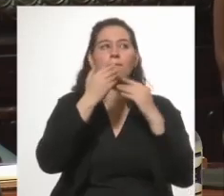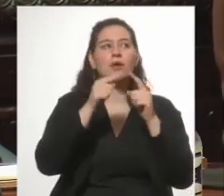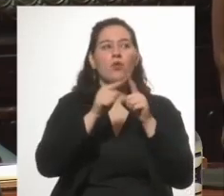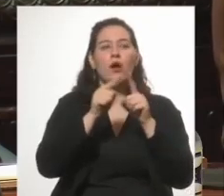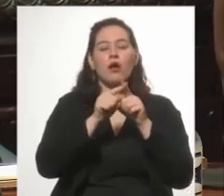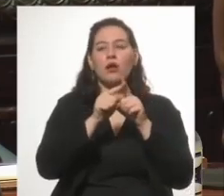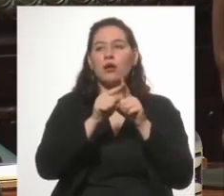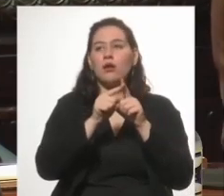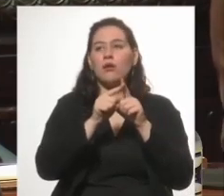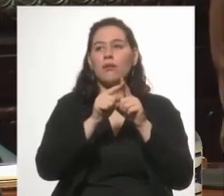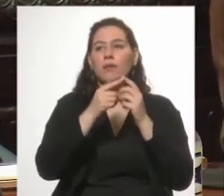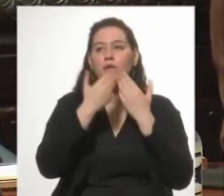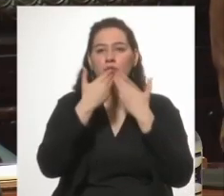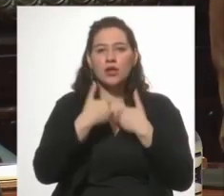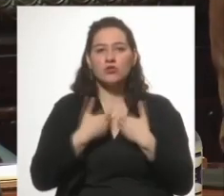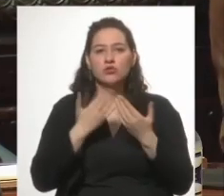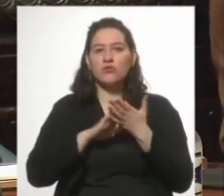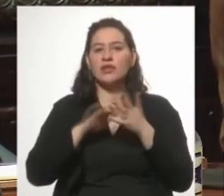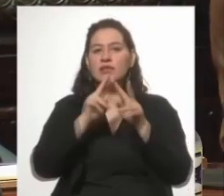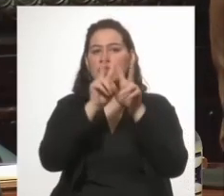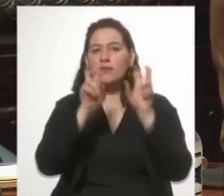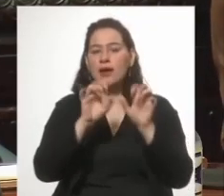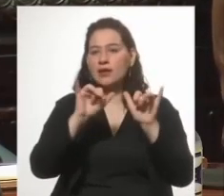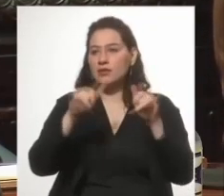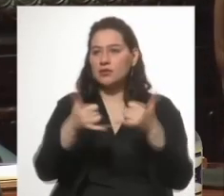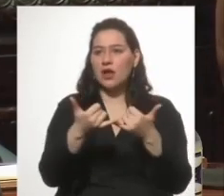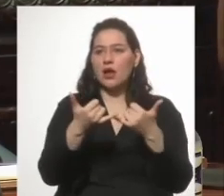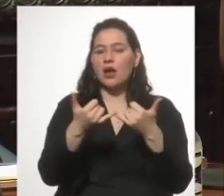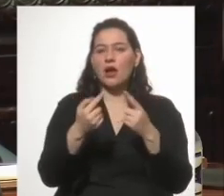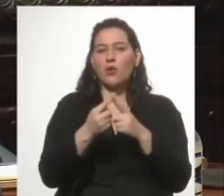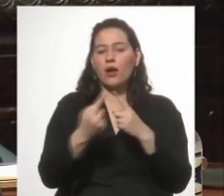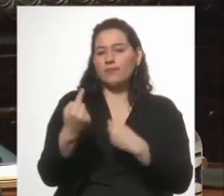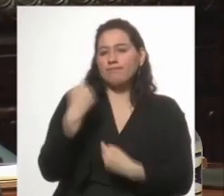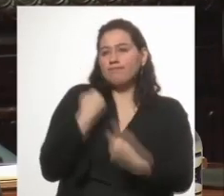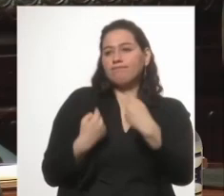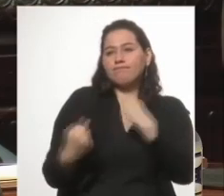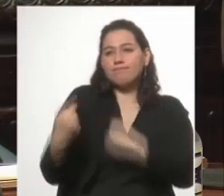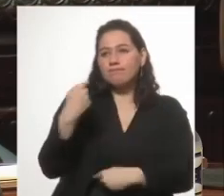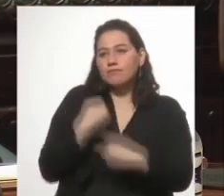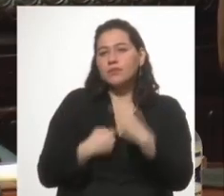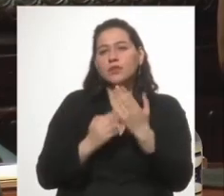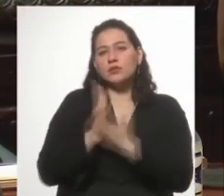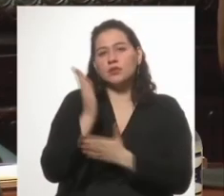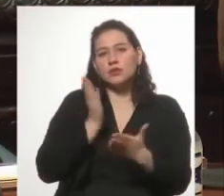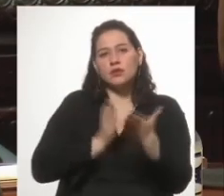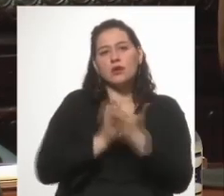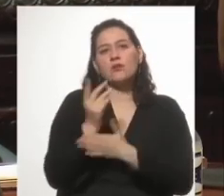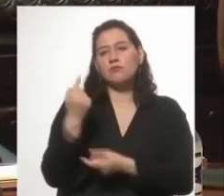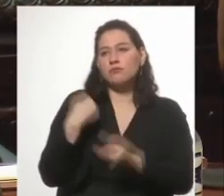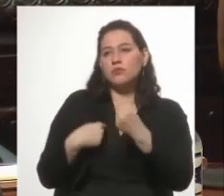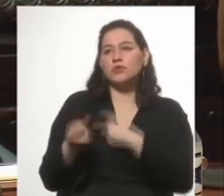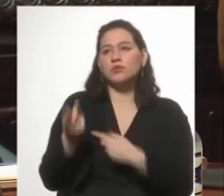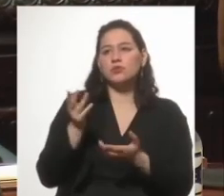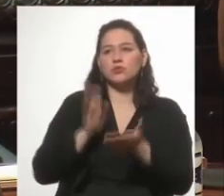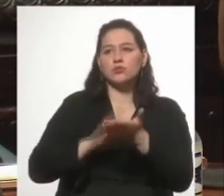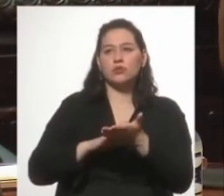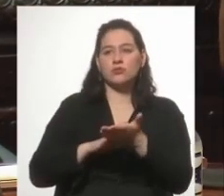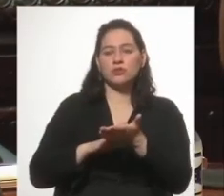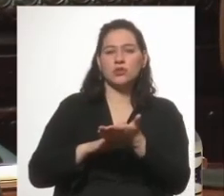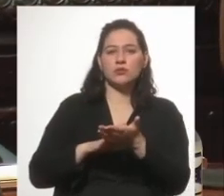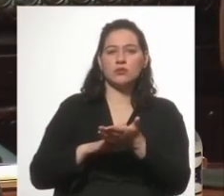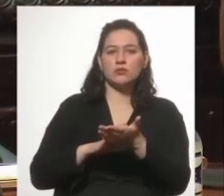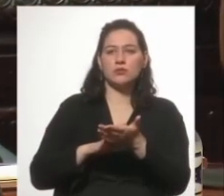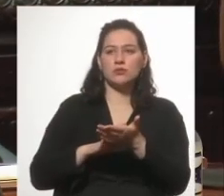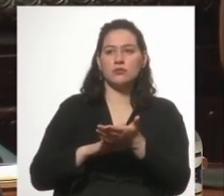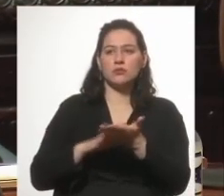preguntarse sobre esos temas, ya se me hostigaba insistentemente sobre